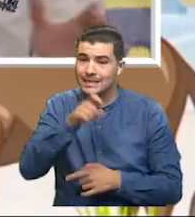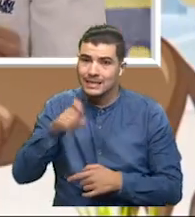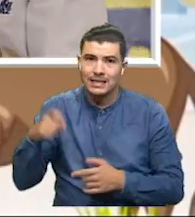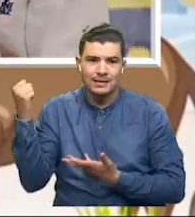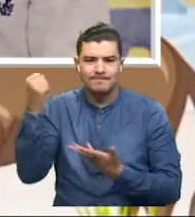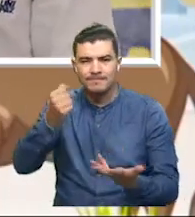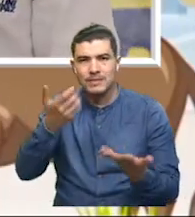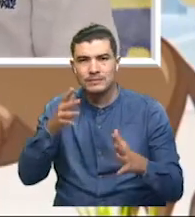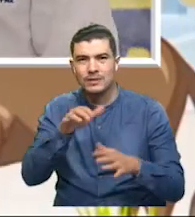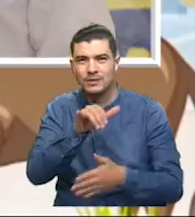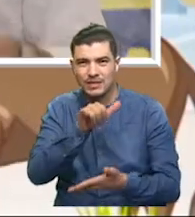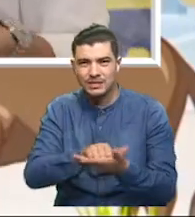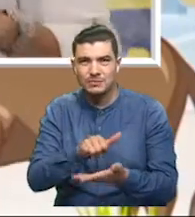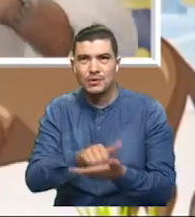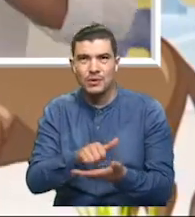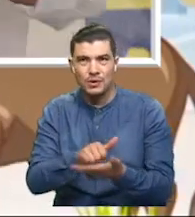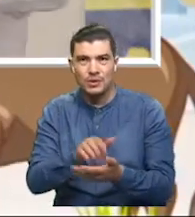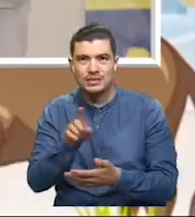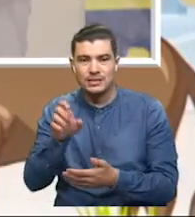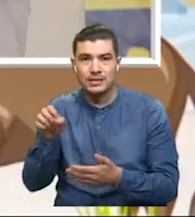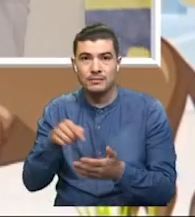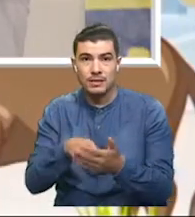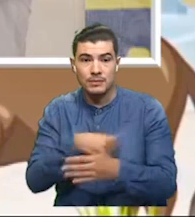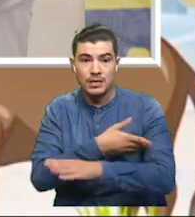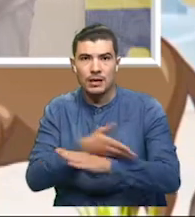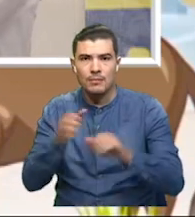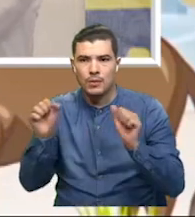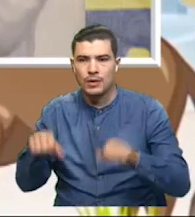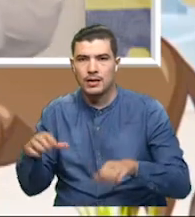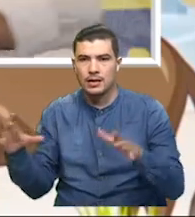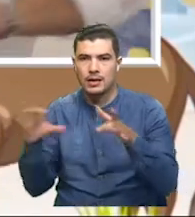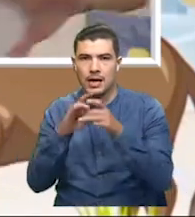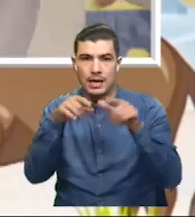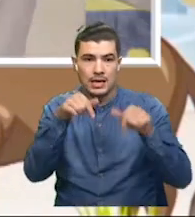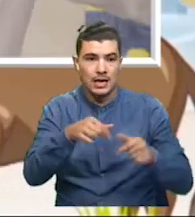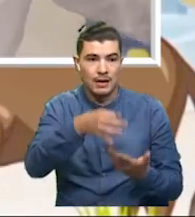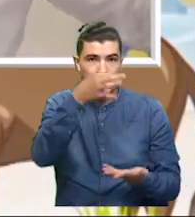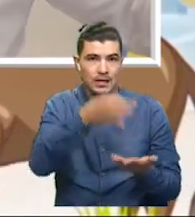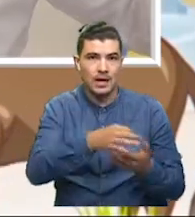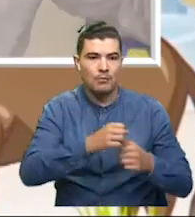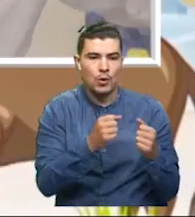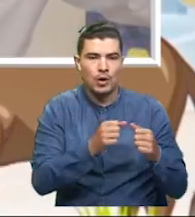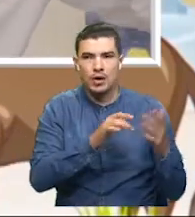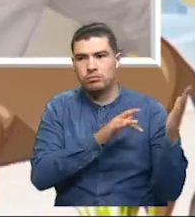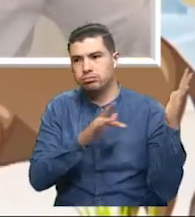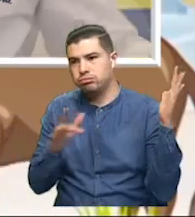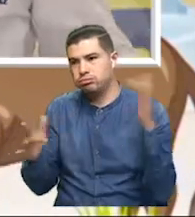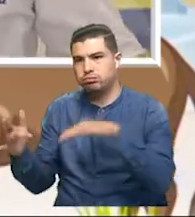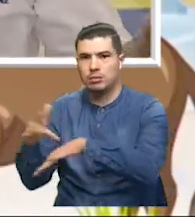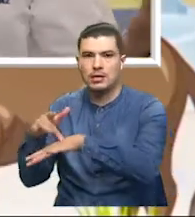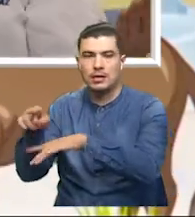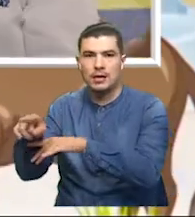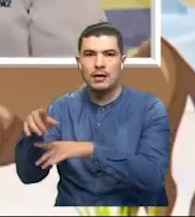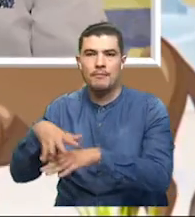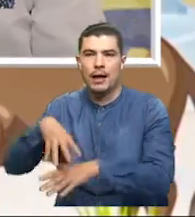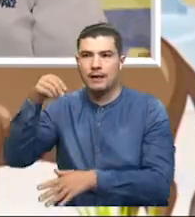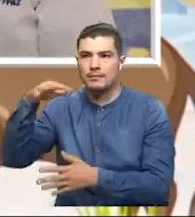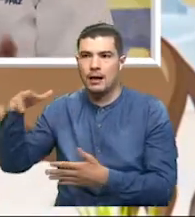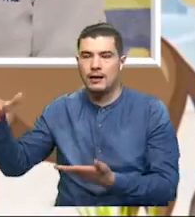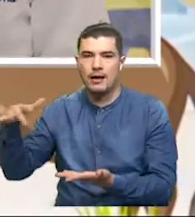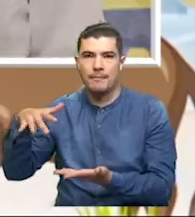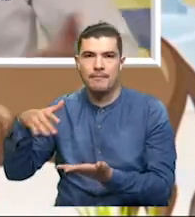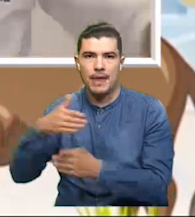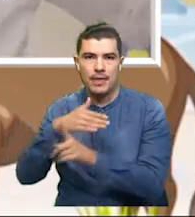inversión similar a la que se tiene para que quedemos conectados la capital del país con el corazón del Magdalena Medio Santandereano, como lo